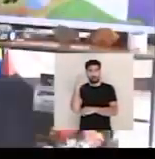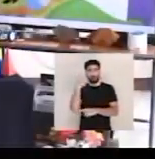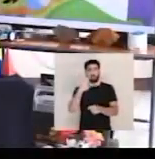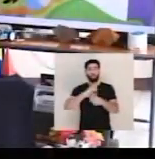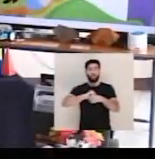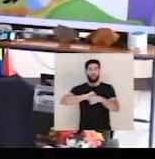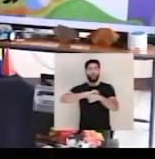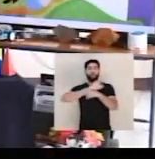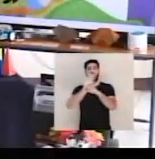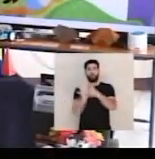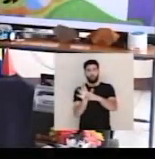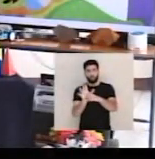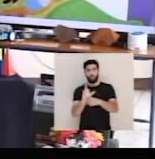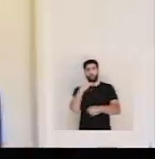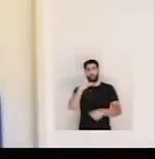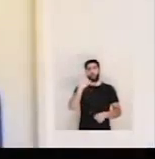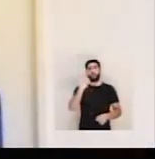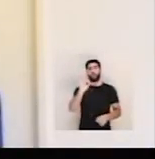el coronavirus.